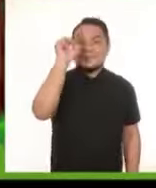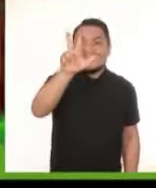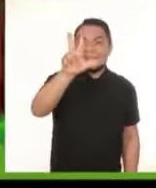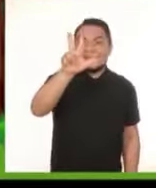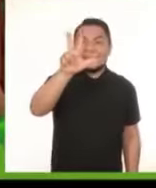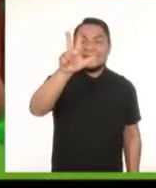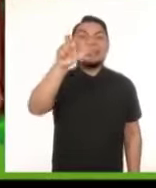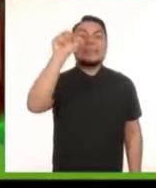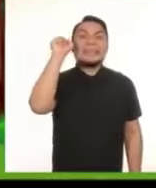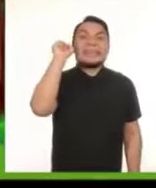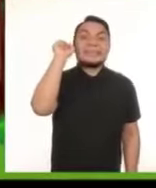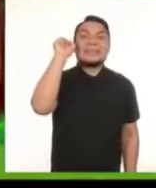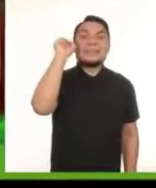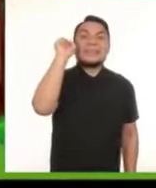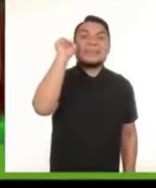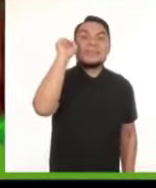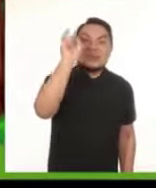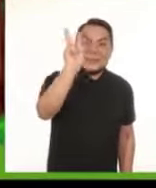3,